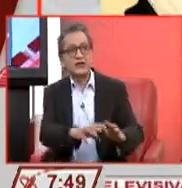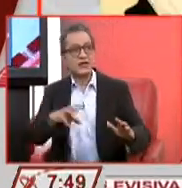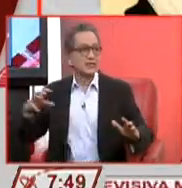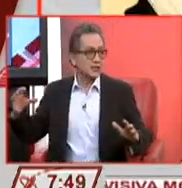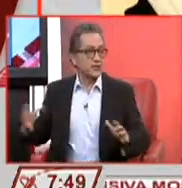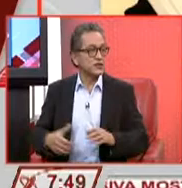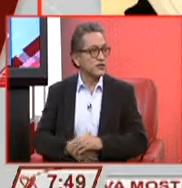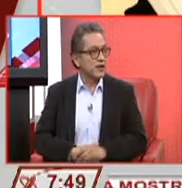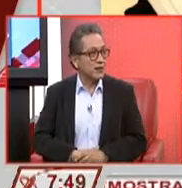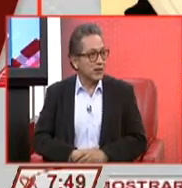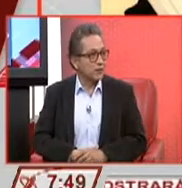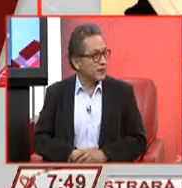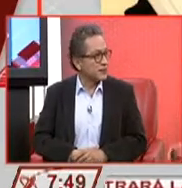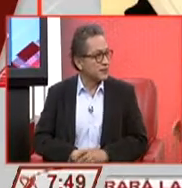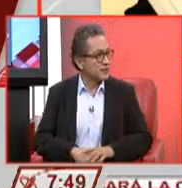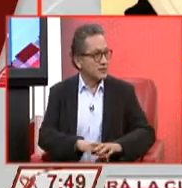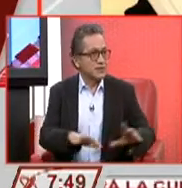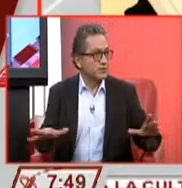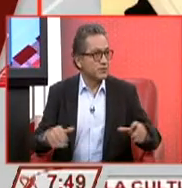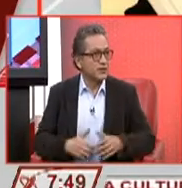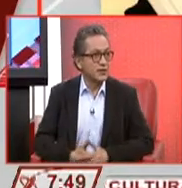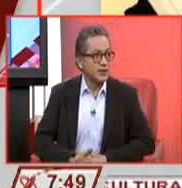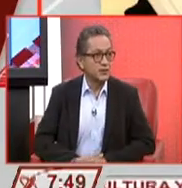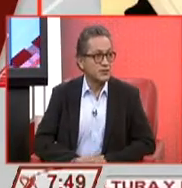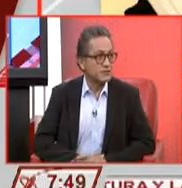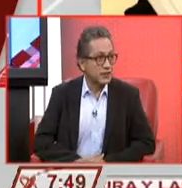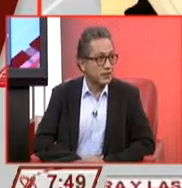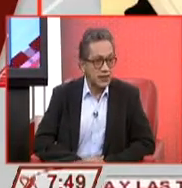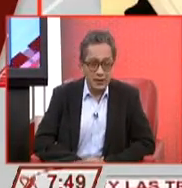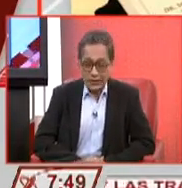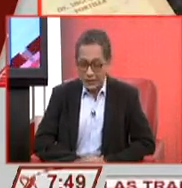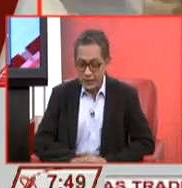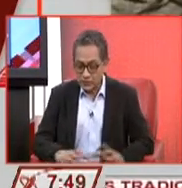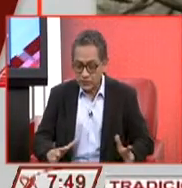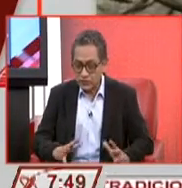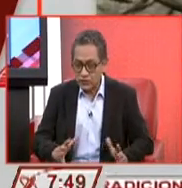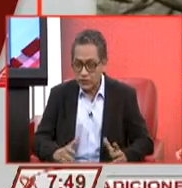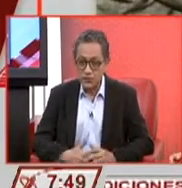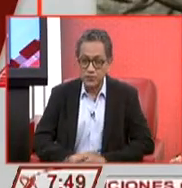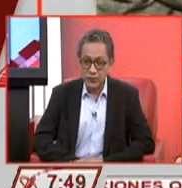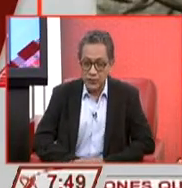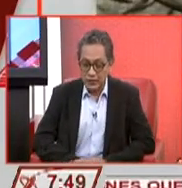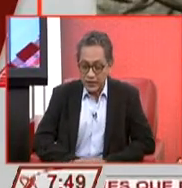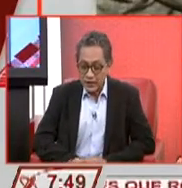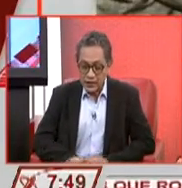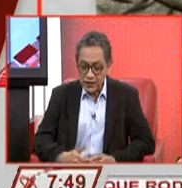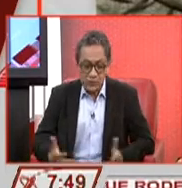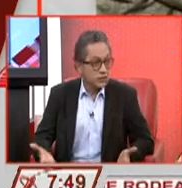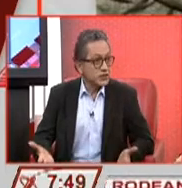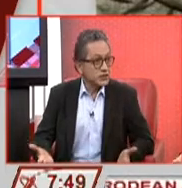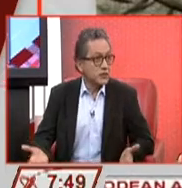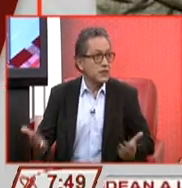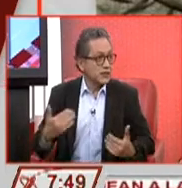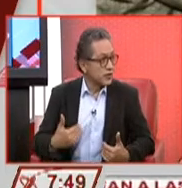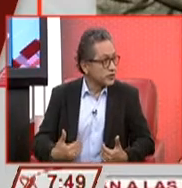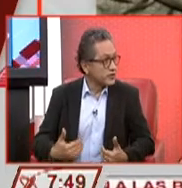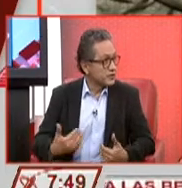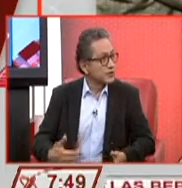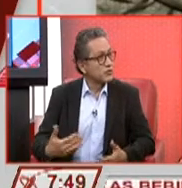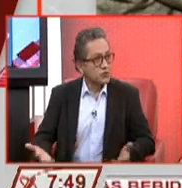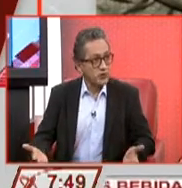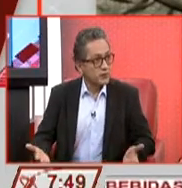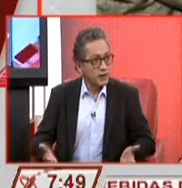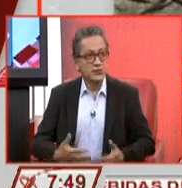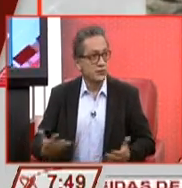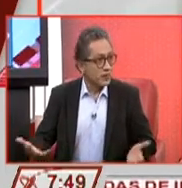que él no quería traicionar a la patria y que se desprendiera o se desperdigara nuestro pueblo. Y él dijo, no señor, la universidad